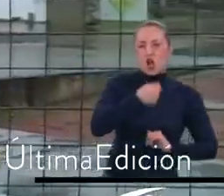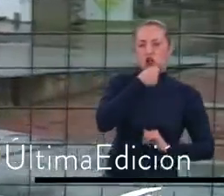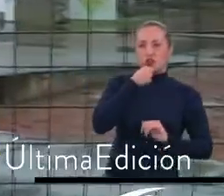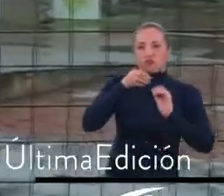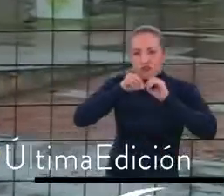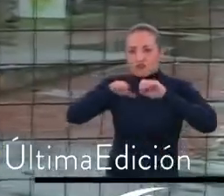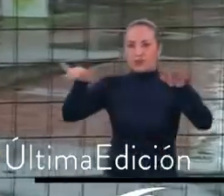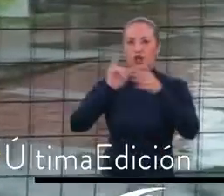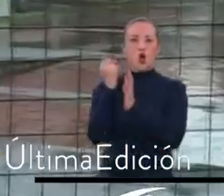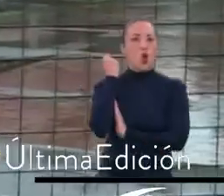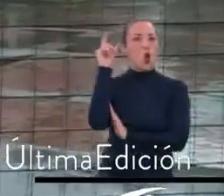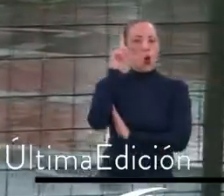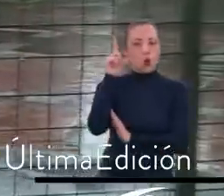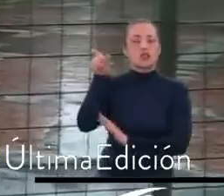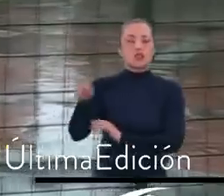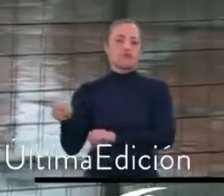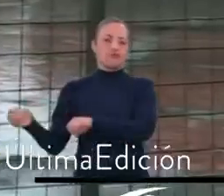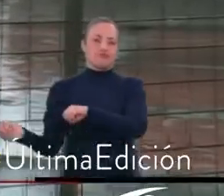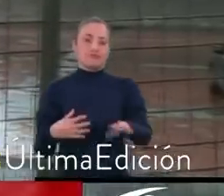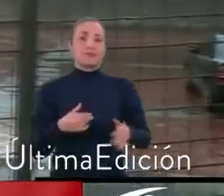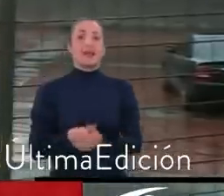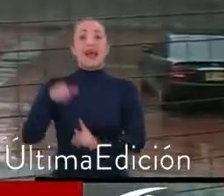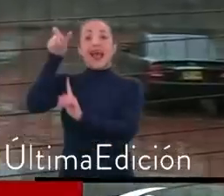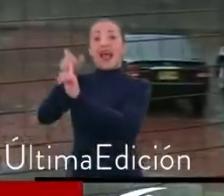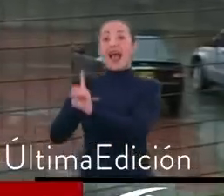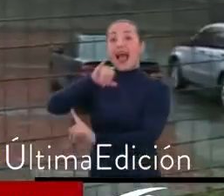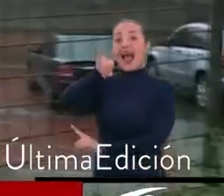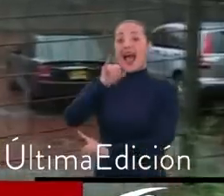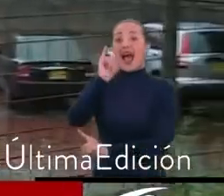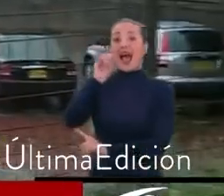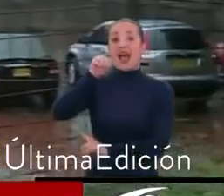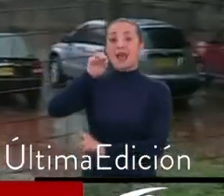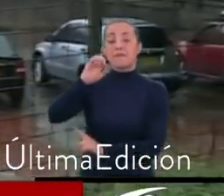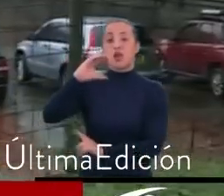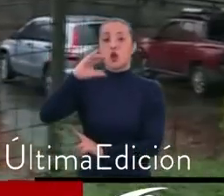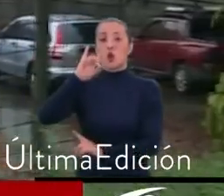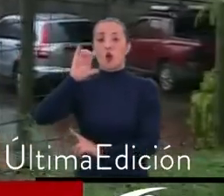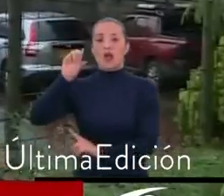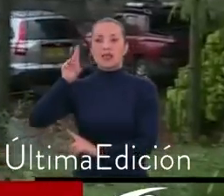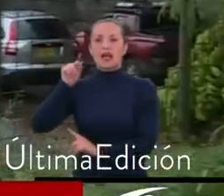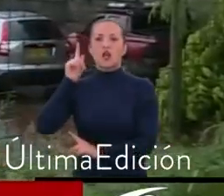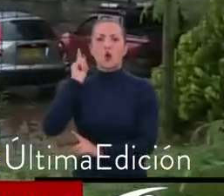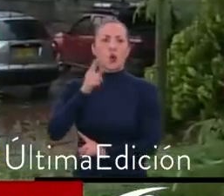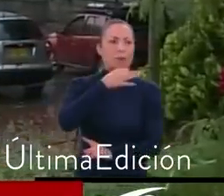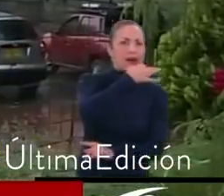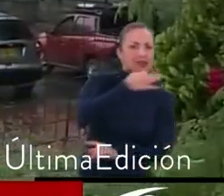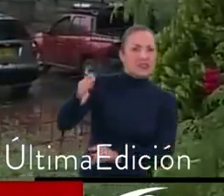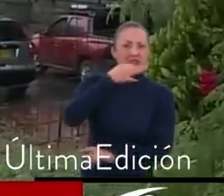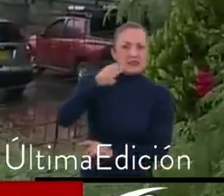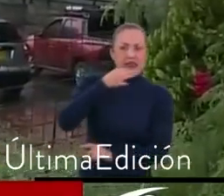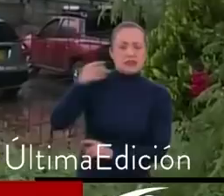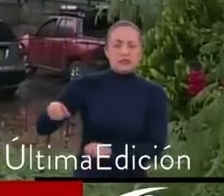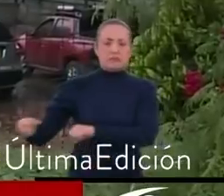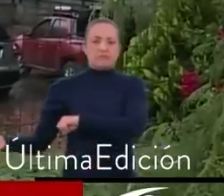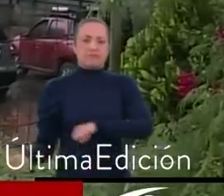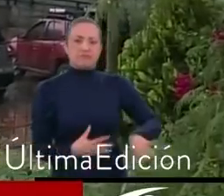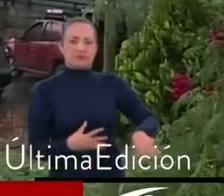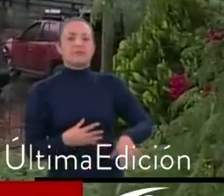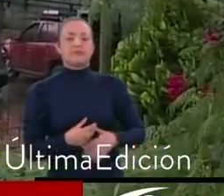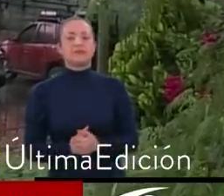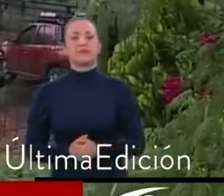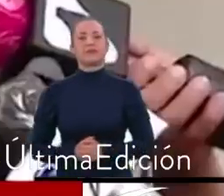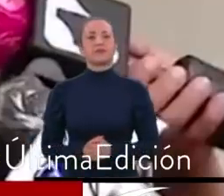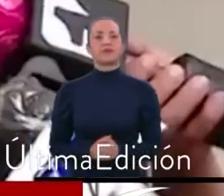Jaime Cuellar, presidente de la Liga Vallecaucana de Boxeo, renunció tras las múltiples denuncias de presunto acoso sexual que hay en su